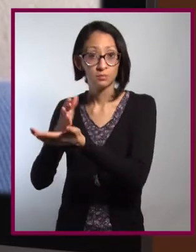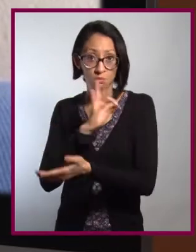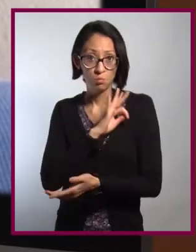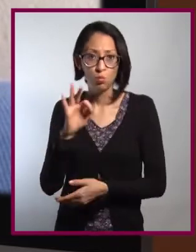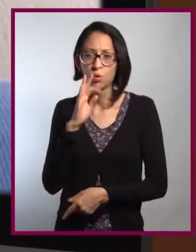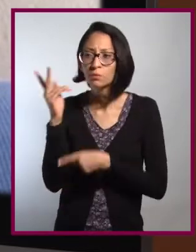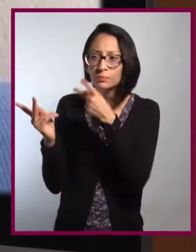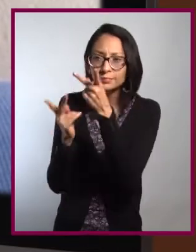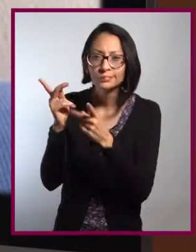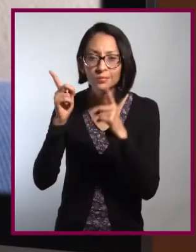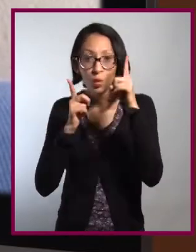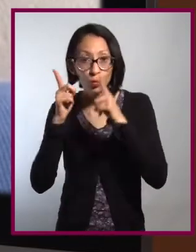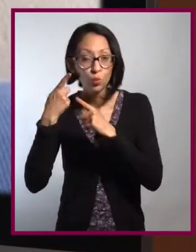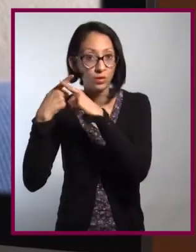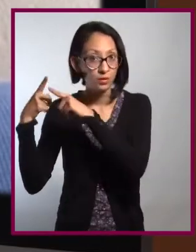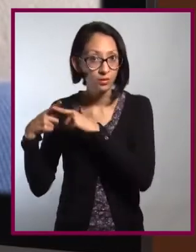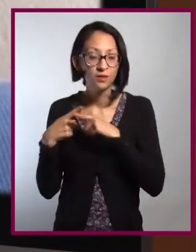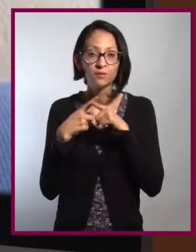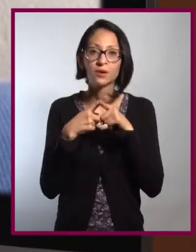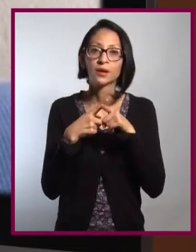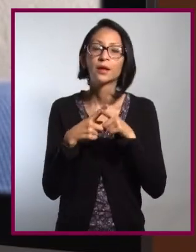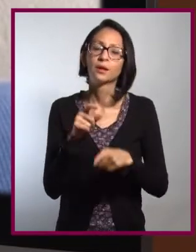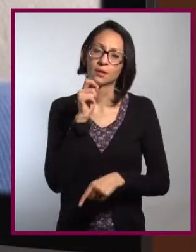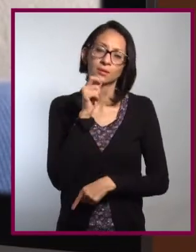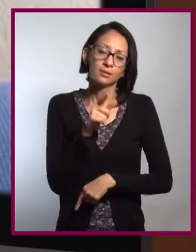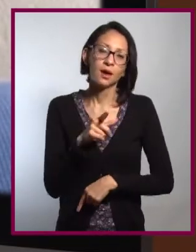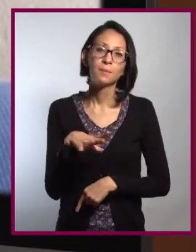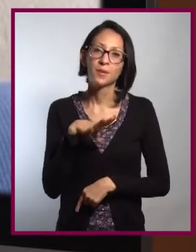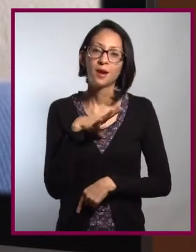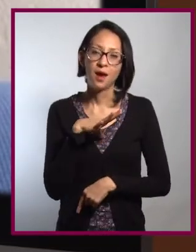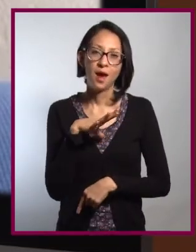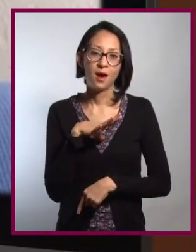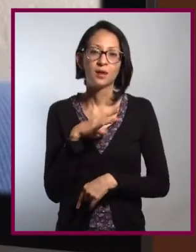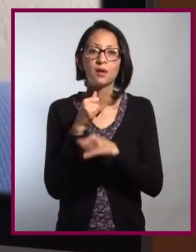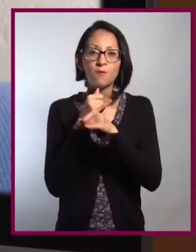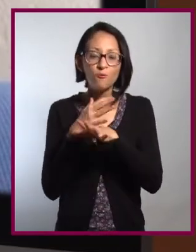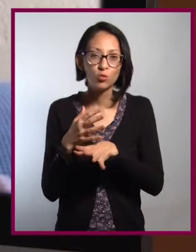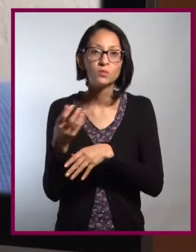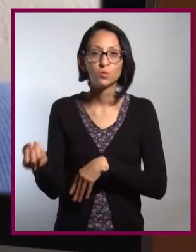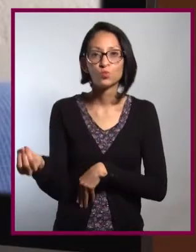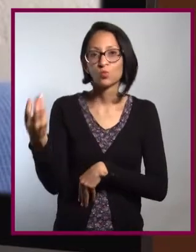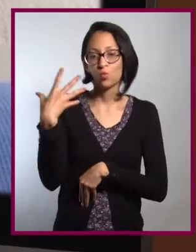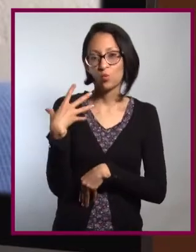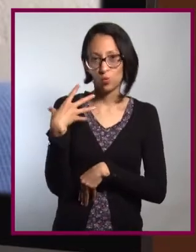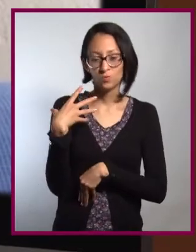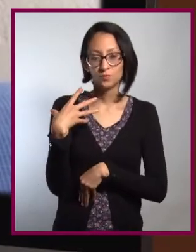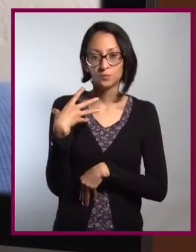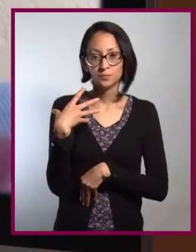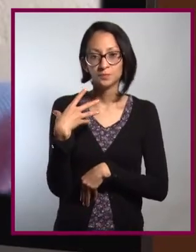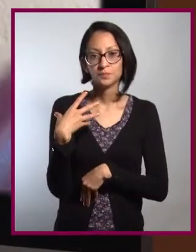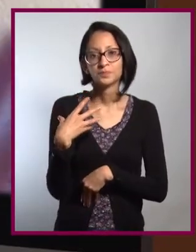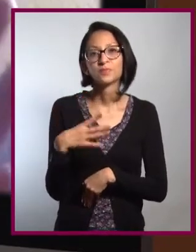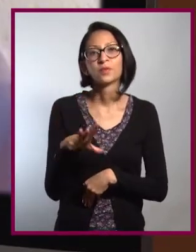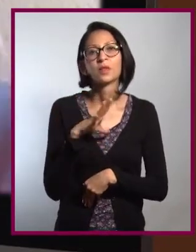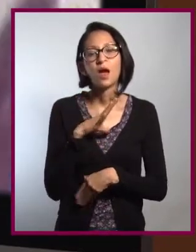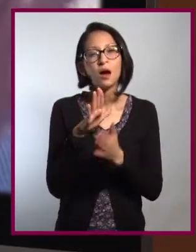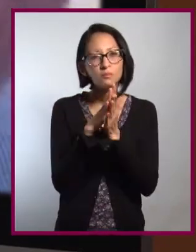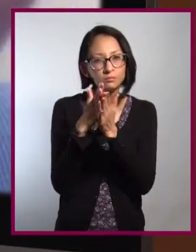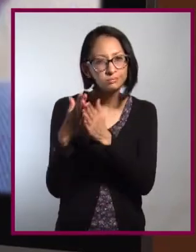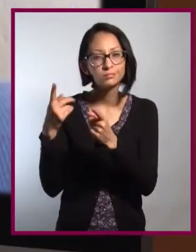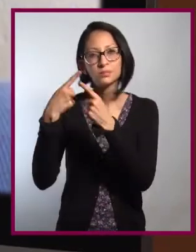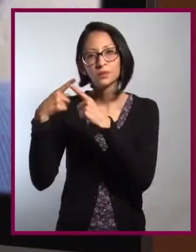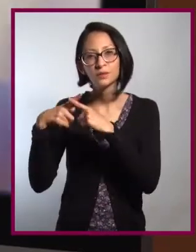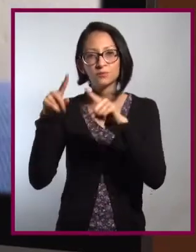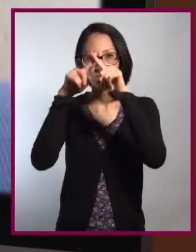cualquier duda. Y por supuesto también tener a su disposición información de la misma manera, de panfletos, en